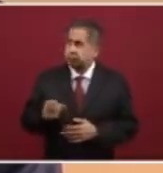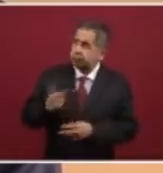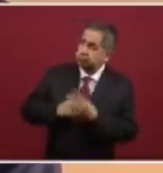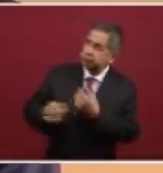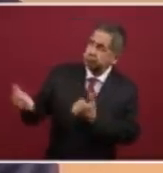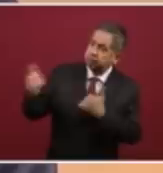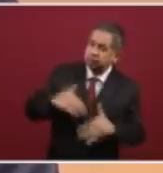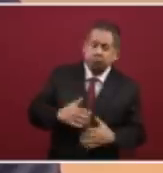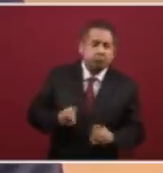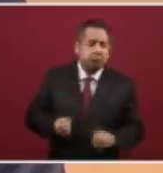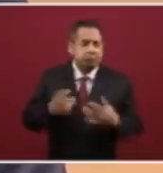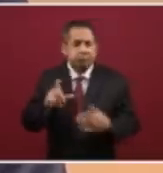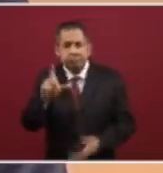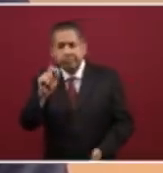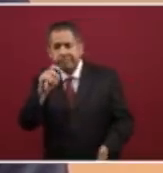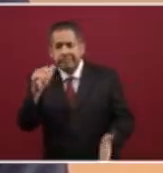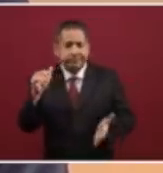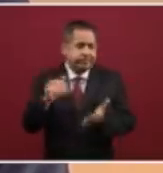españoles